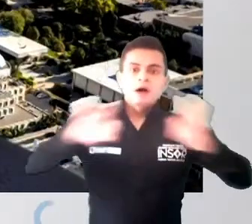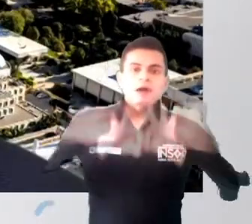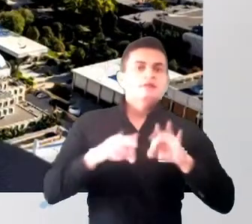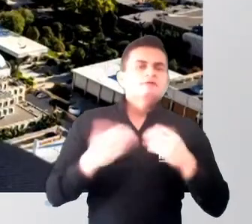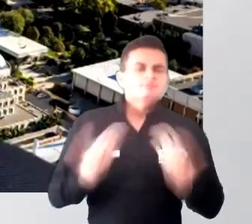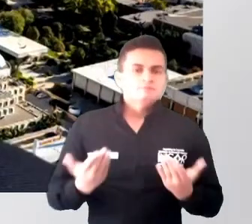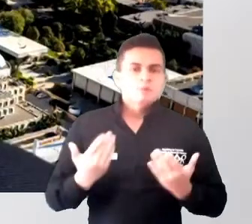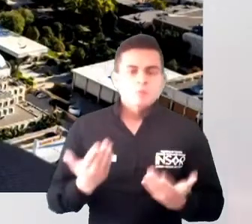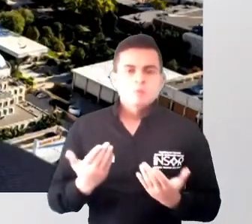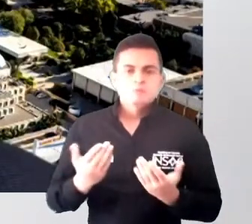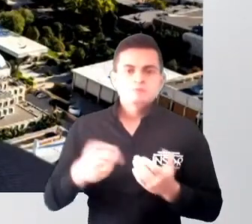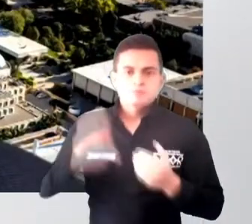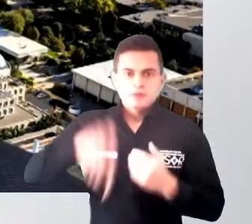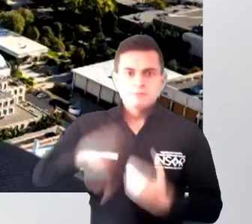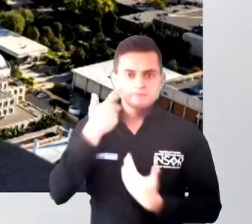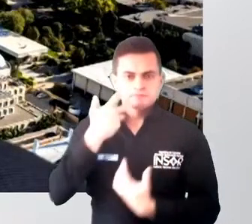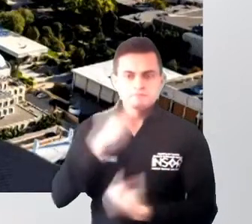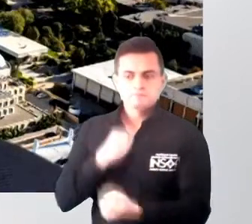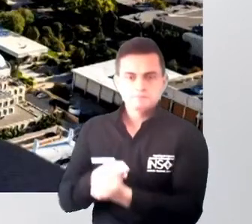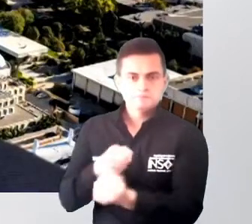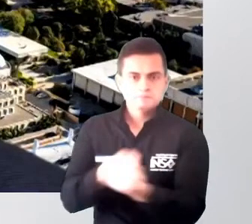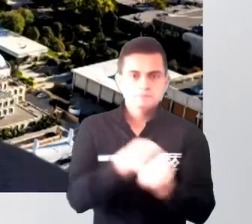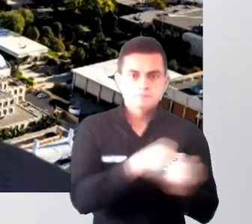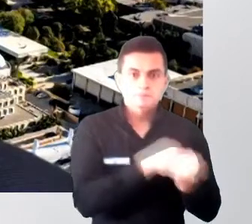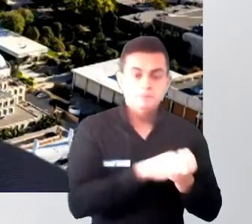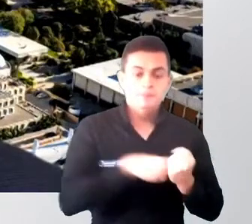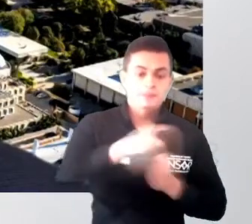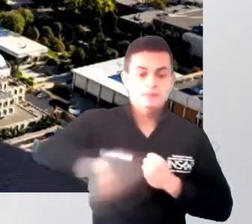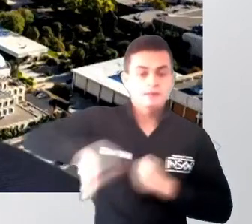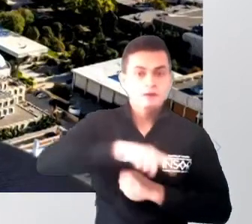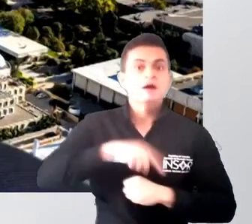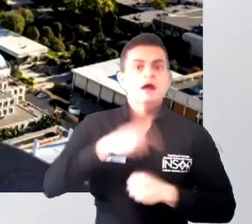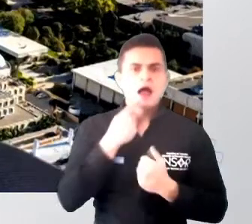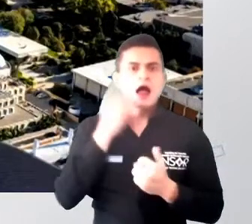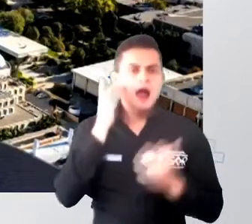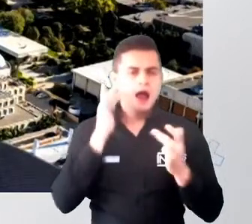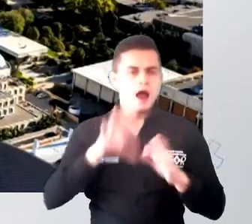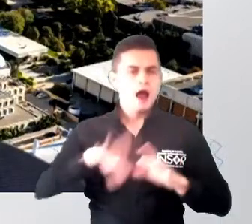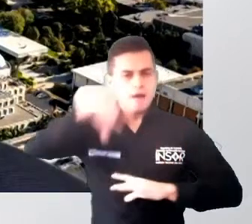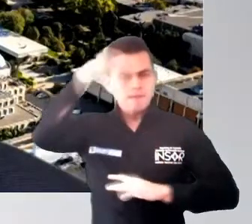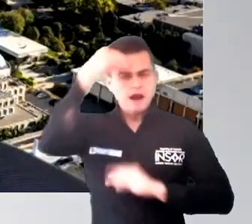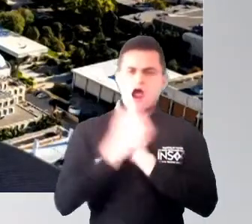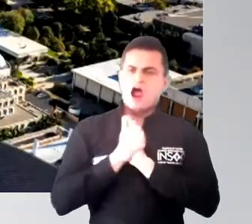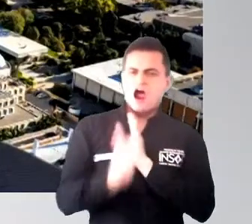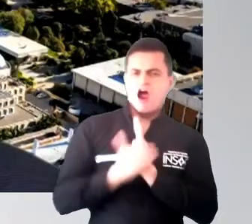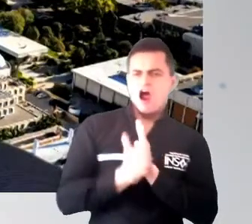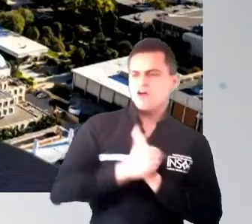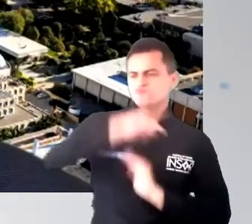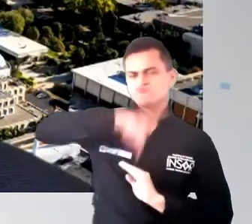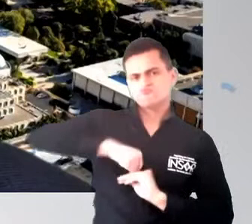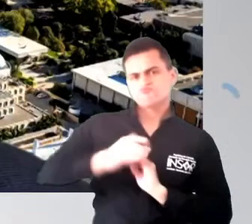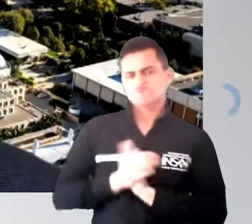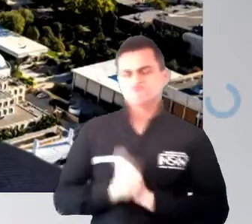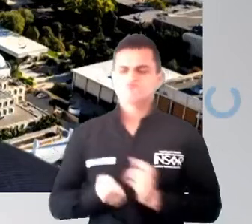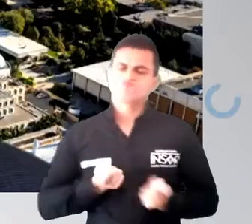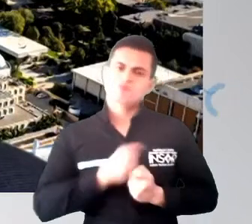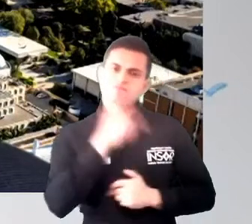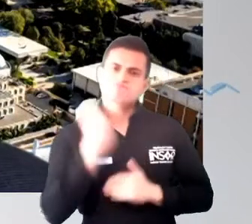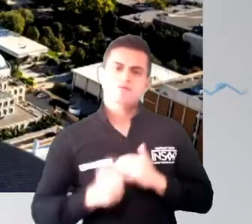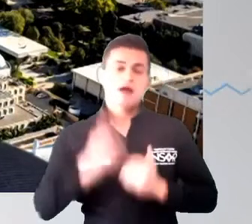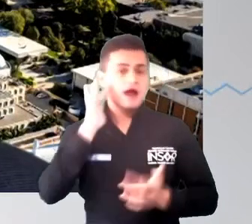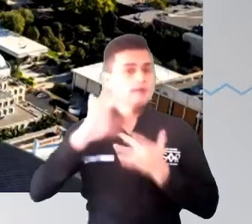los estudiantes a aprender las habilidades necesarias en el siglo XXI y en este aprendizaje